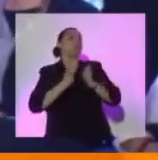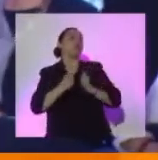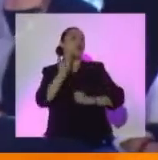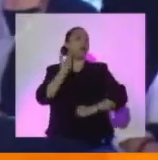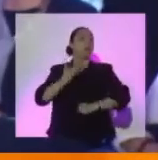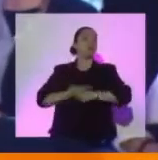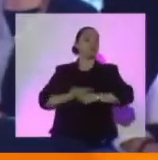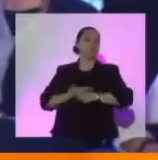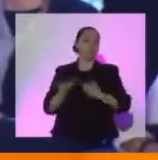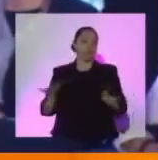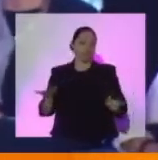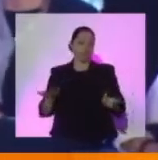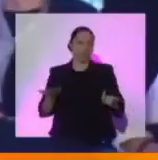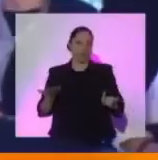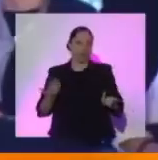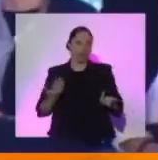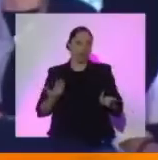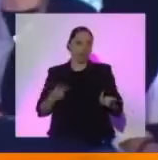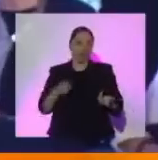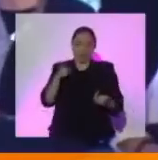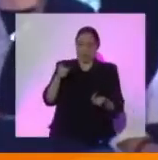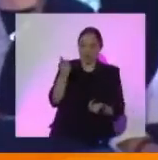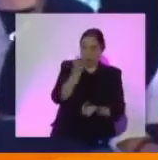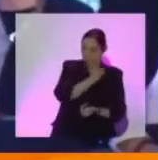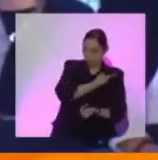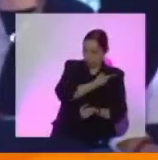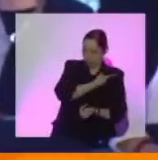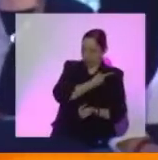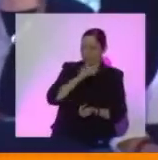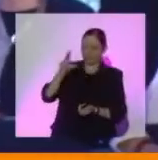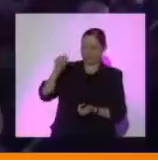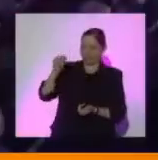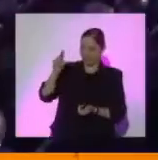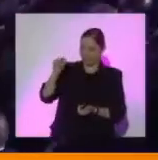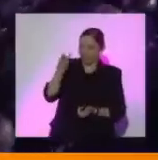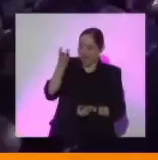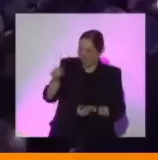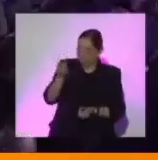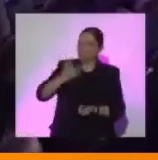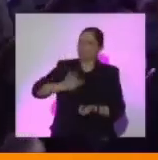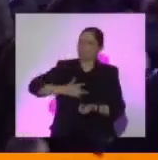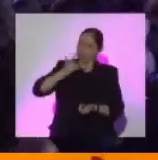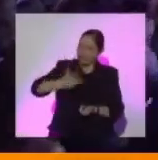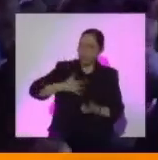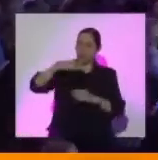eso Y saben A quién no veo ahí a Beatriz